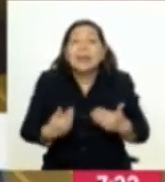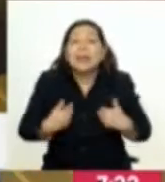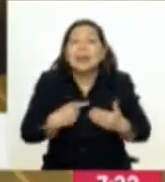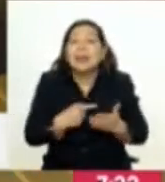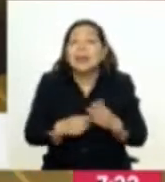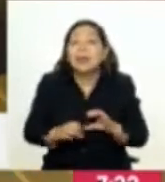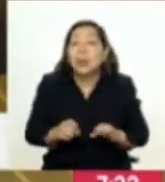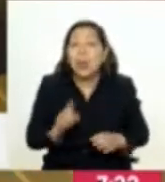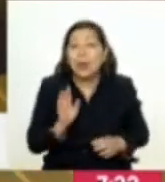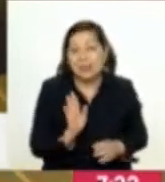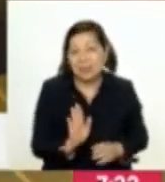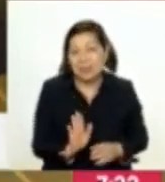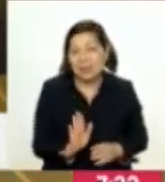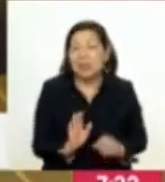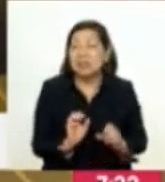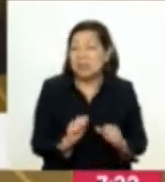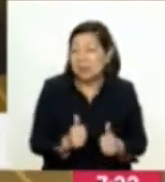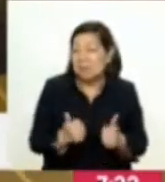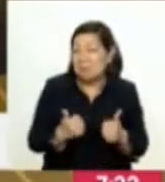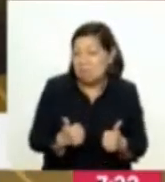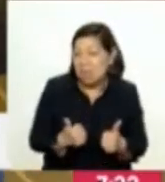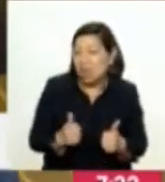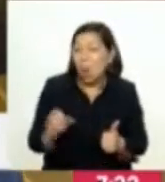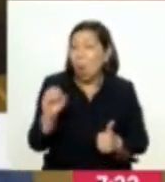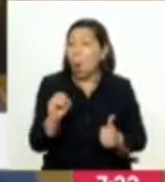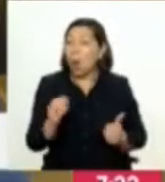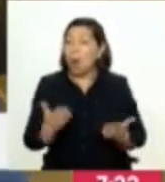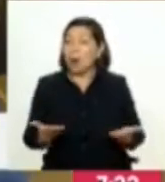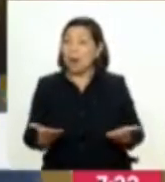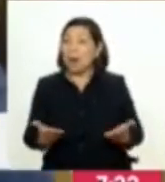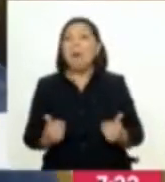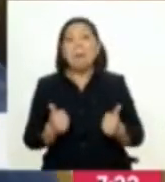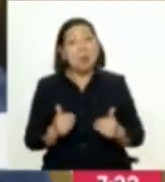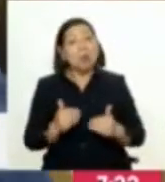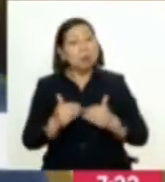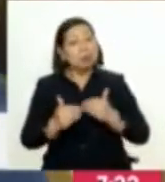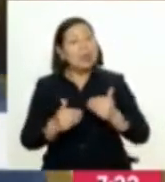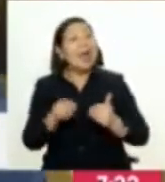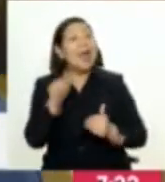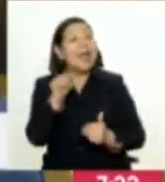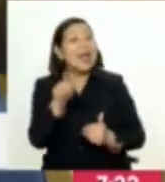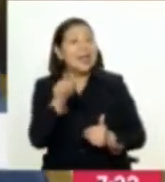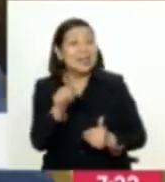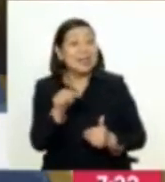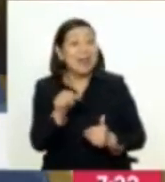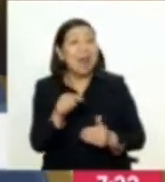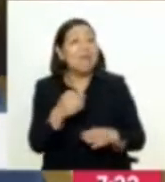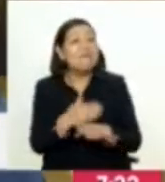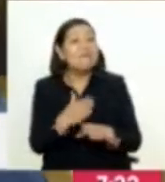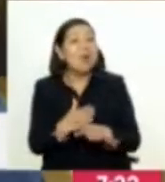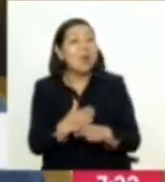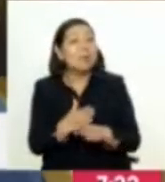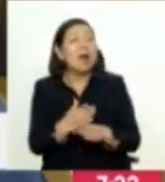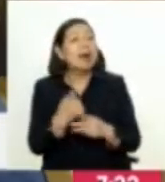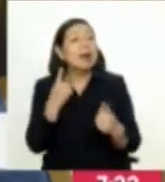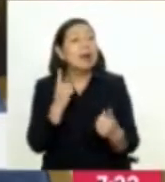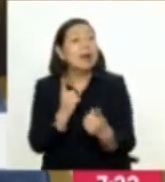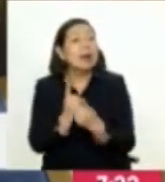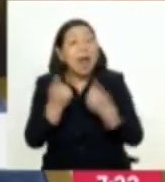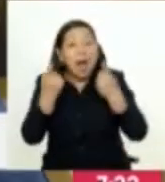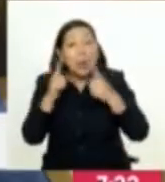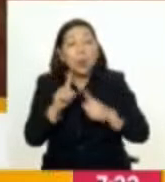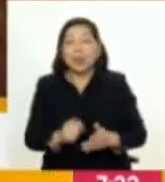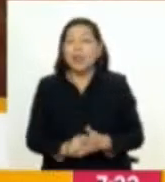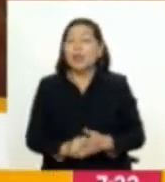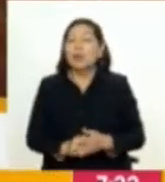debíamos hacer y si lo estamos haciendo bien y estamos logrando los resultados. Ese mecanismo es finalmente el del acuerdo también. ¿Y